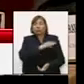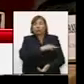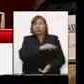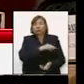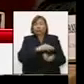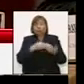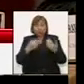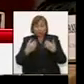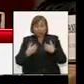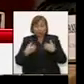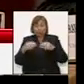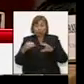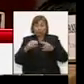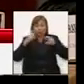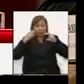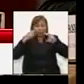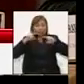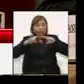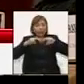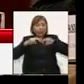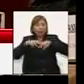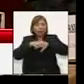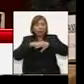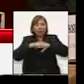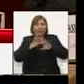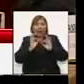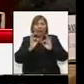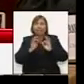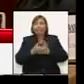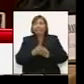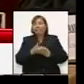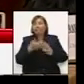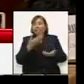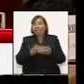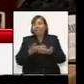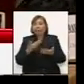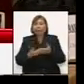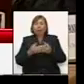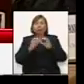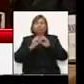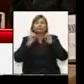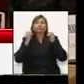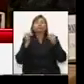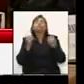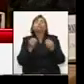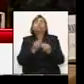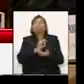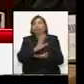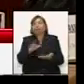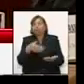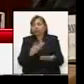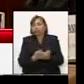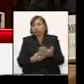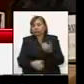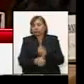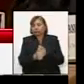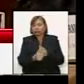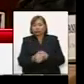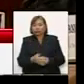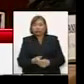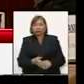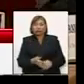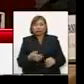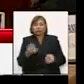que es realizar investigaciones de alta complejidad vinculado al crimen organizado, tienen todos sus riesgos. Y solo